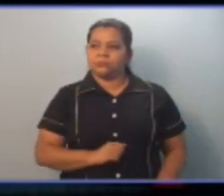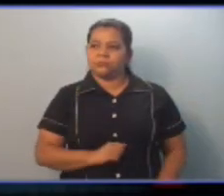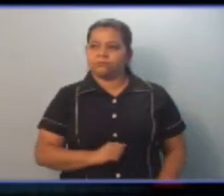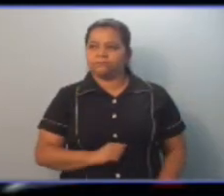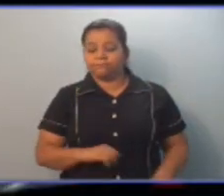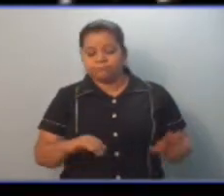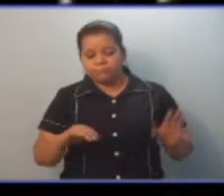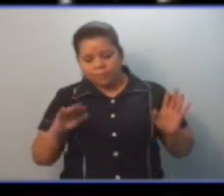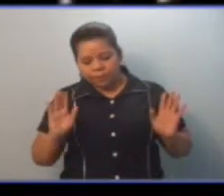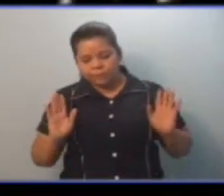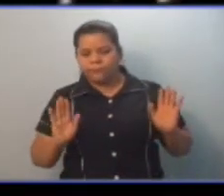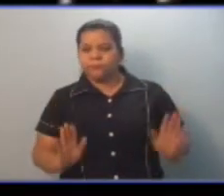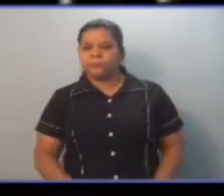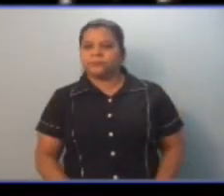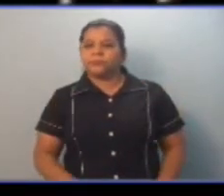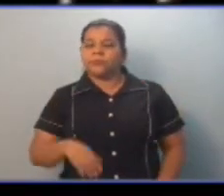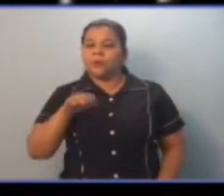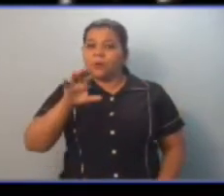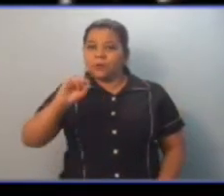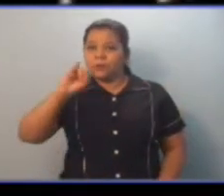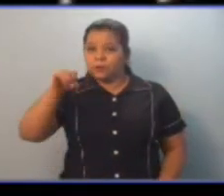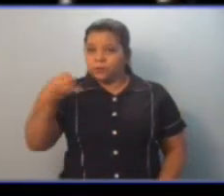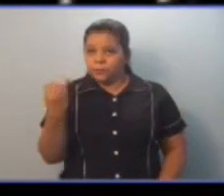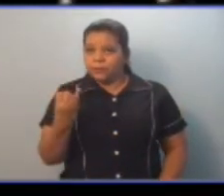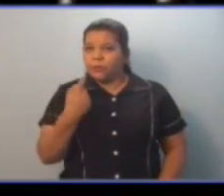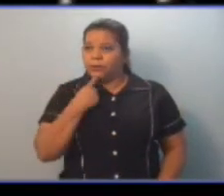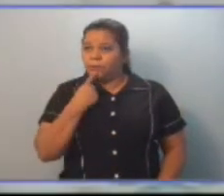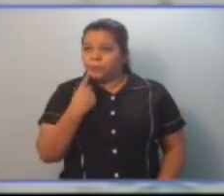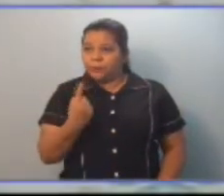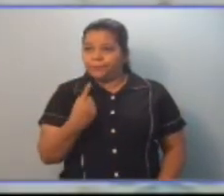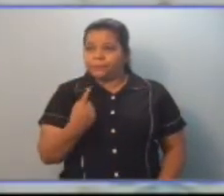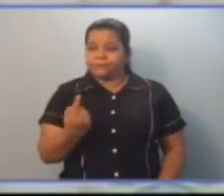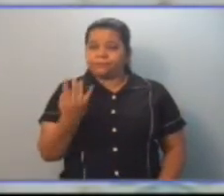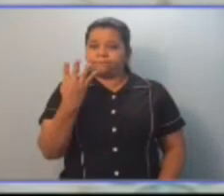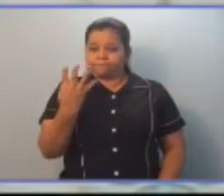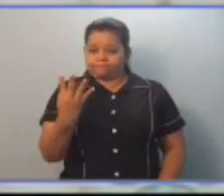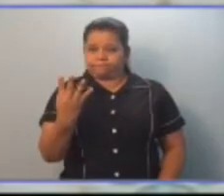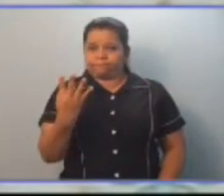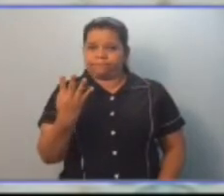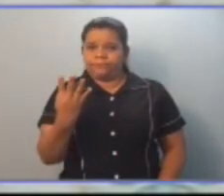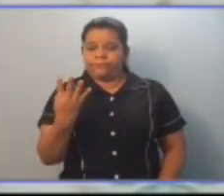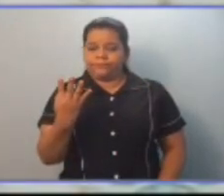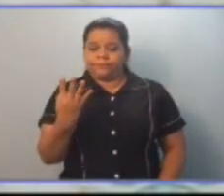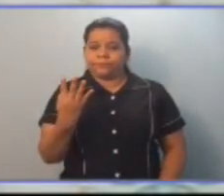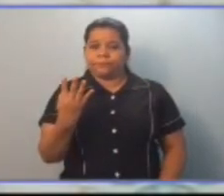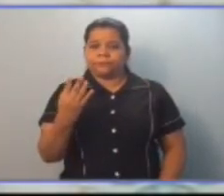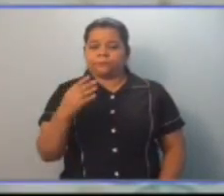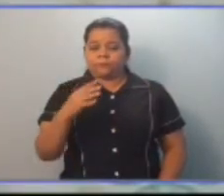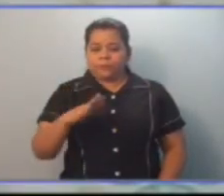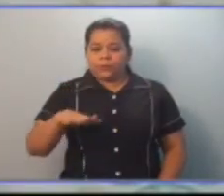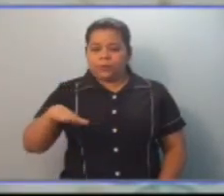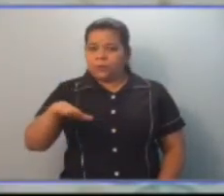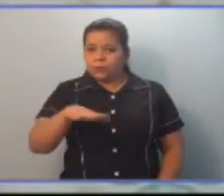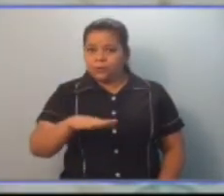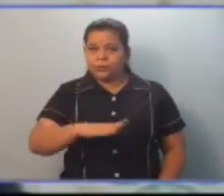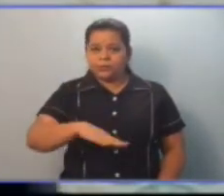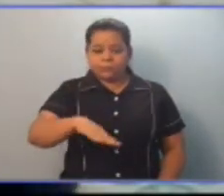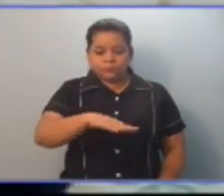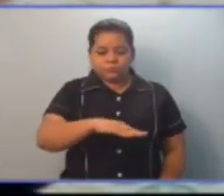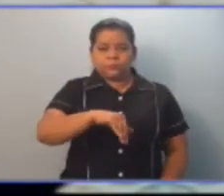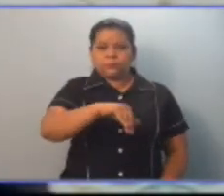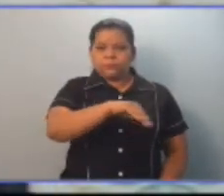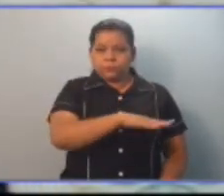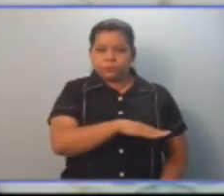Bueno, la Corte Suprema de Justicia está conformada por 4 salas y la misma Corte Suprema de Justicia